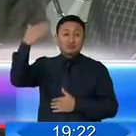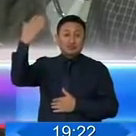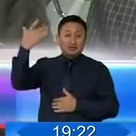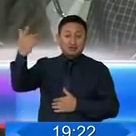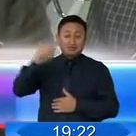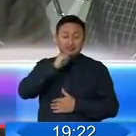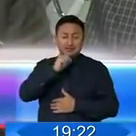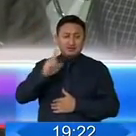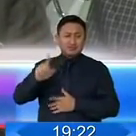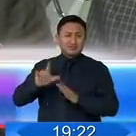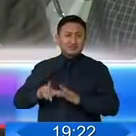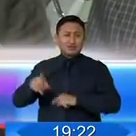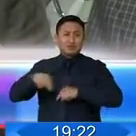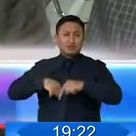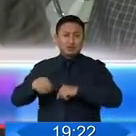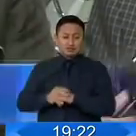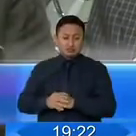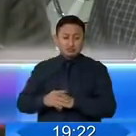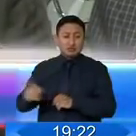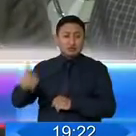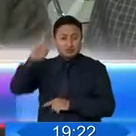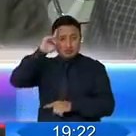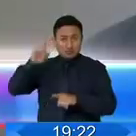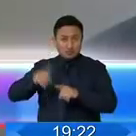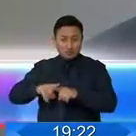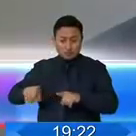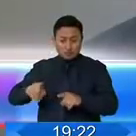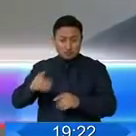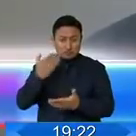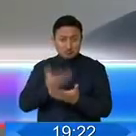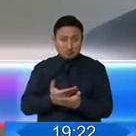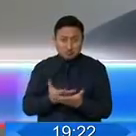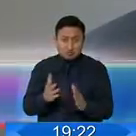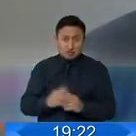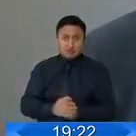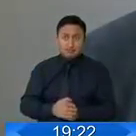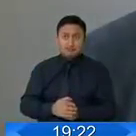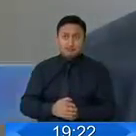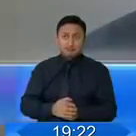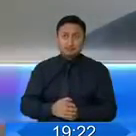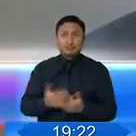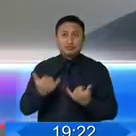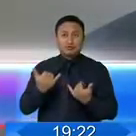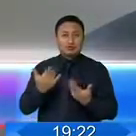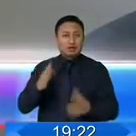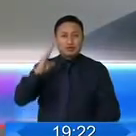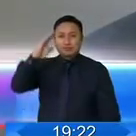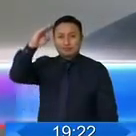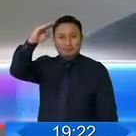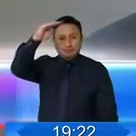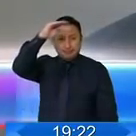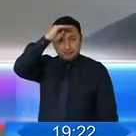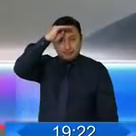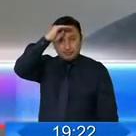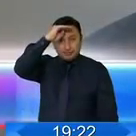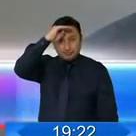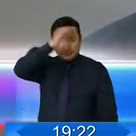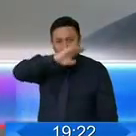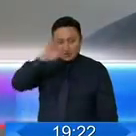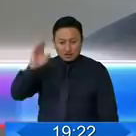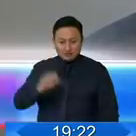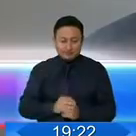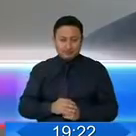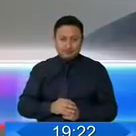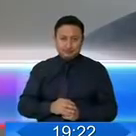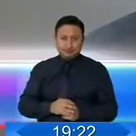medio de la Secretaría de Movilidad en presentar y cumplir las disposiciones. Ha llegado prácticamente a su límite. En tal virtud,